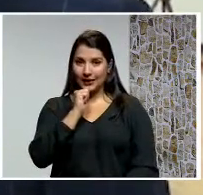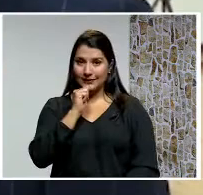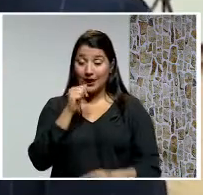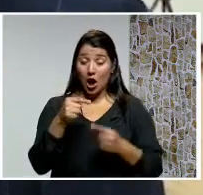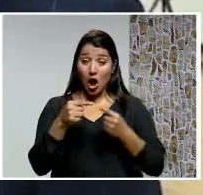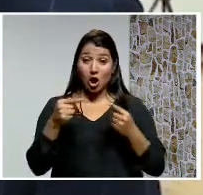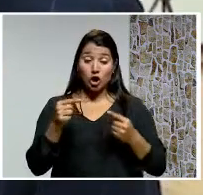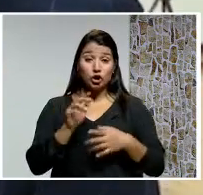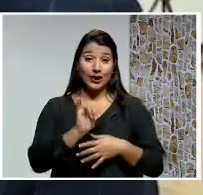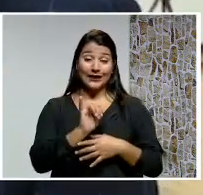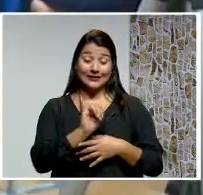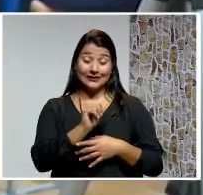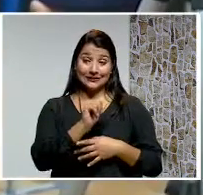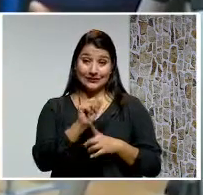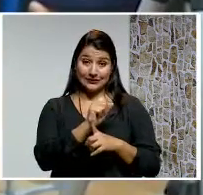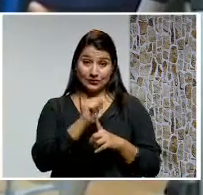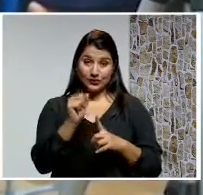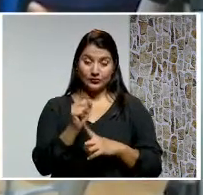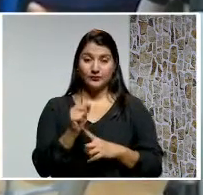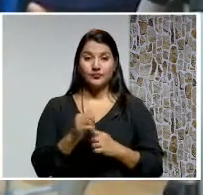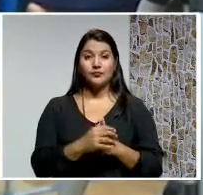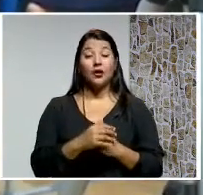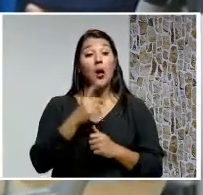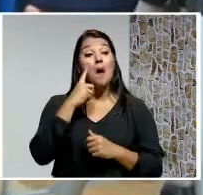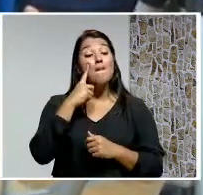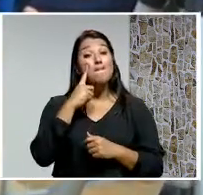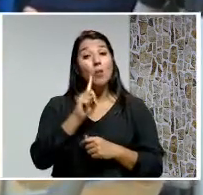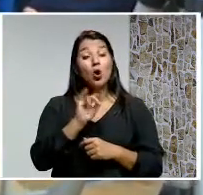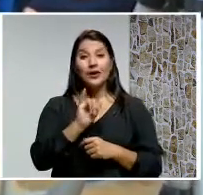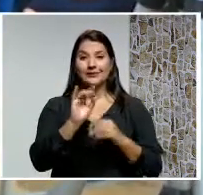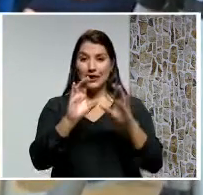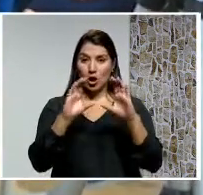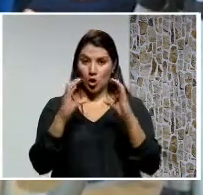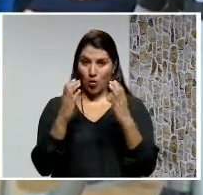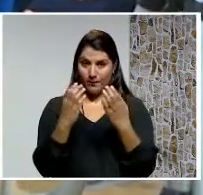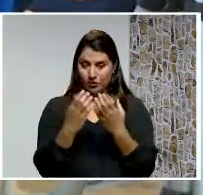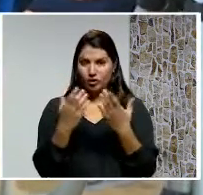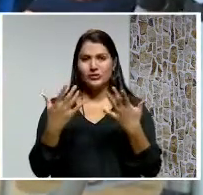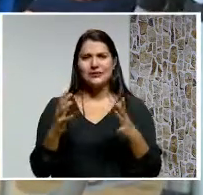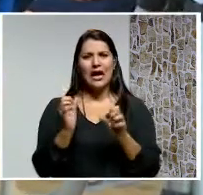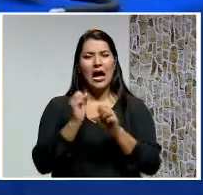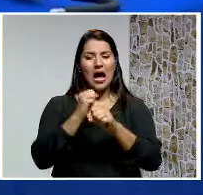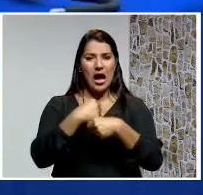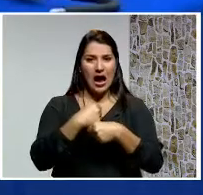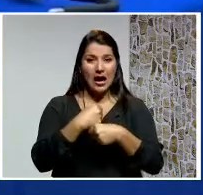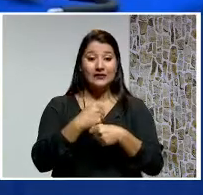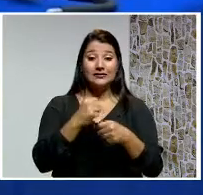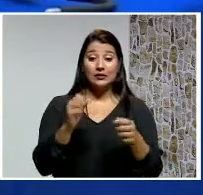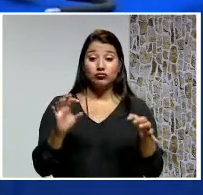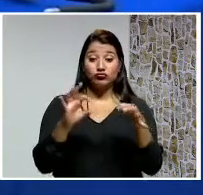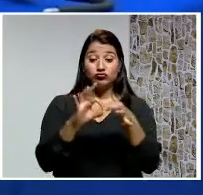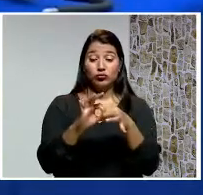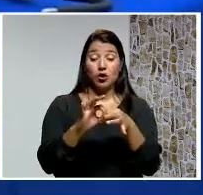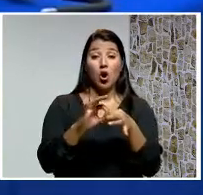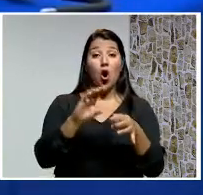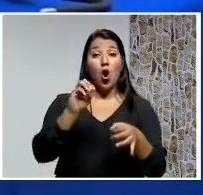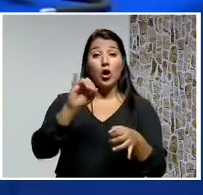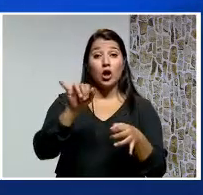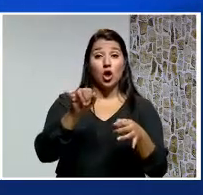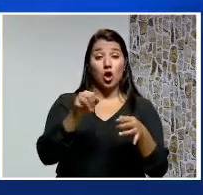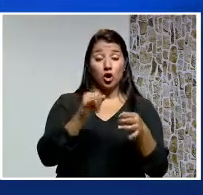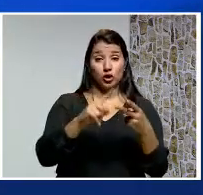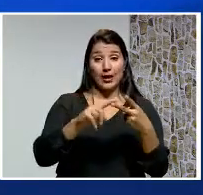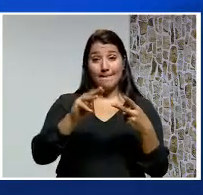este tipo de delitos. Gracias a esta comisión se han realizado operativos en conjunto con el OIJ, MINAE y Fuerza